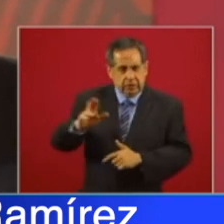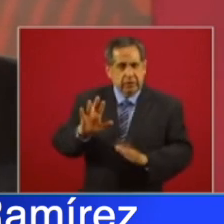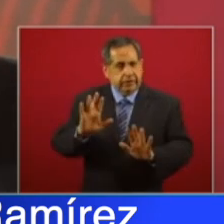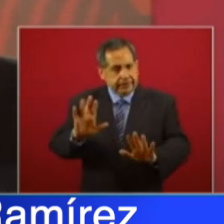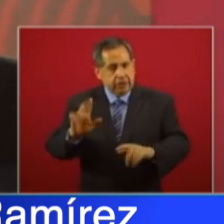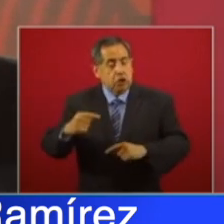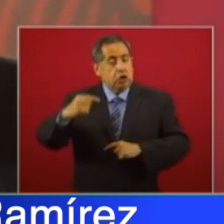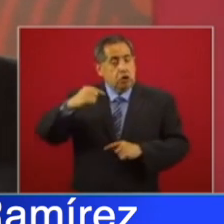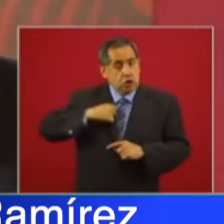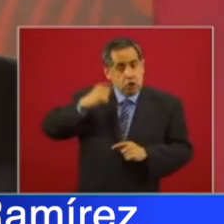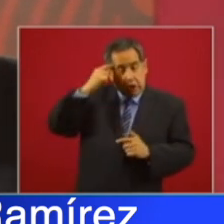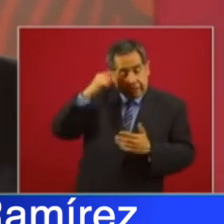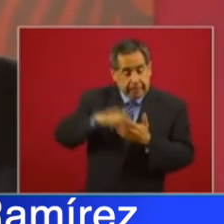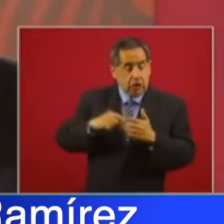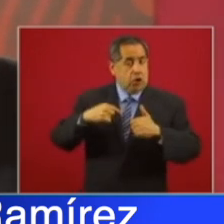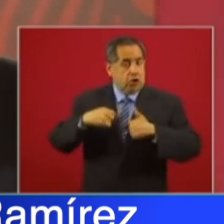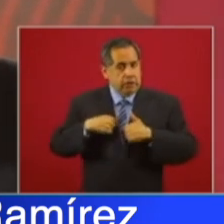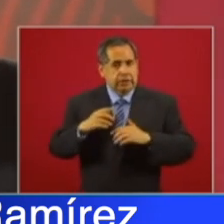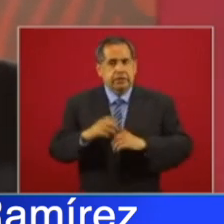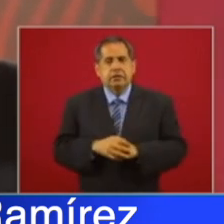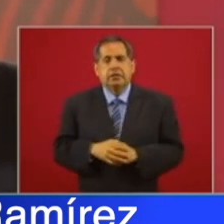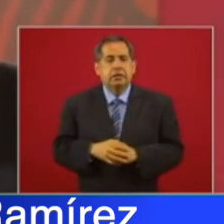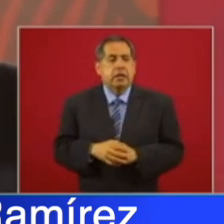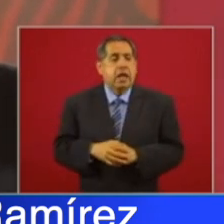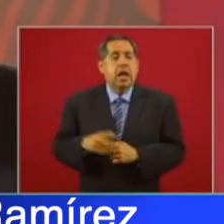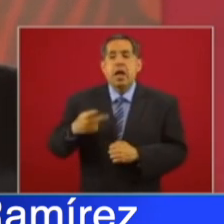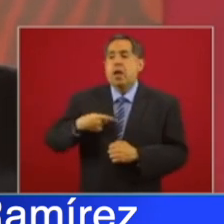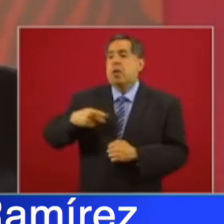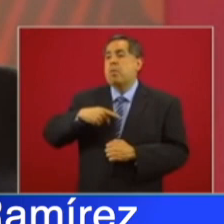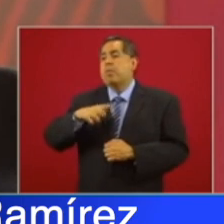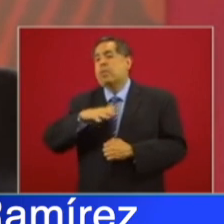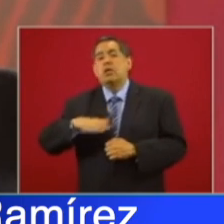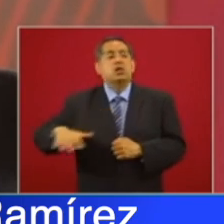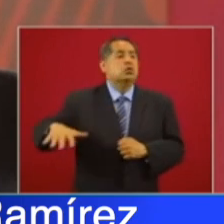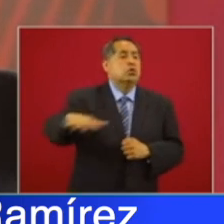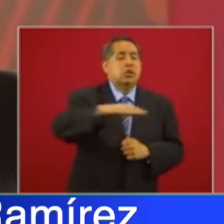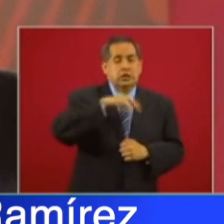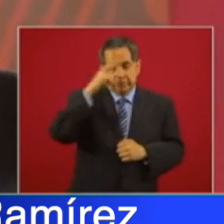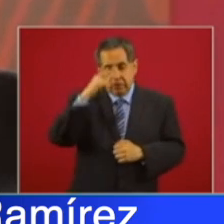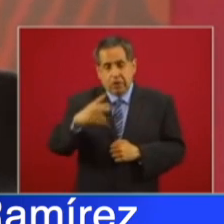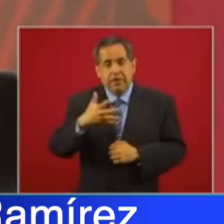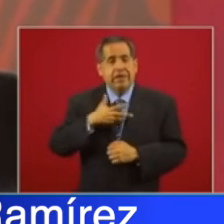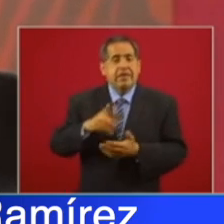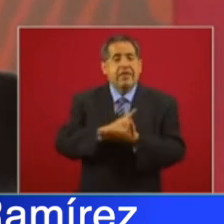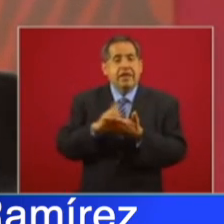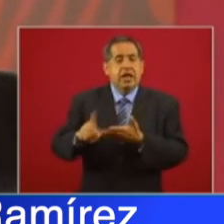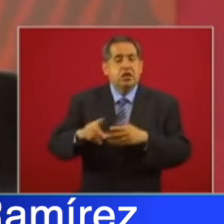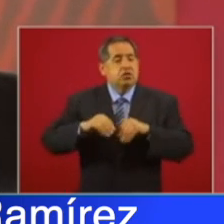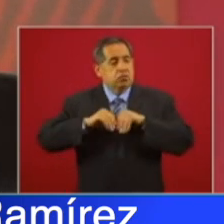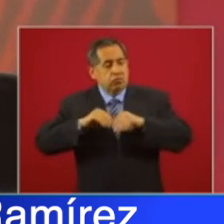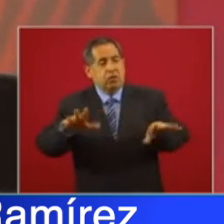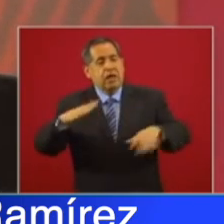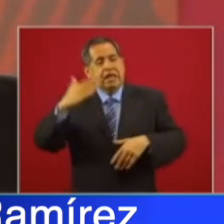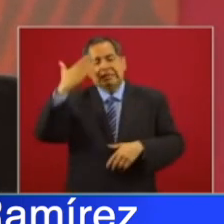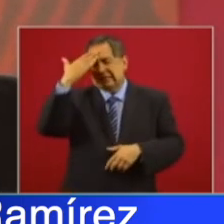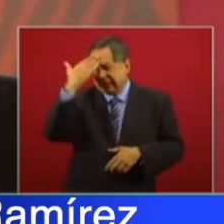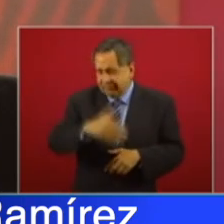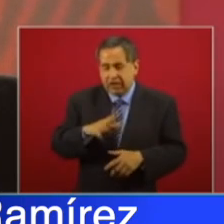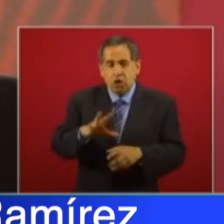creo que el pueblo de México tiene derecho a saber toda la